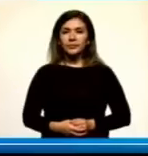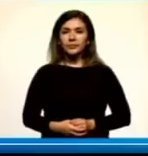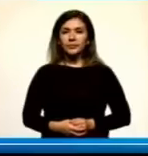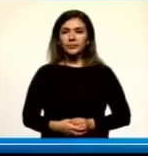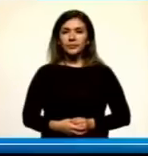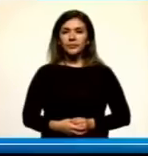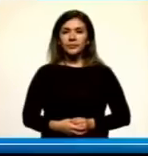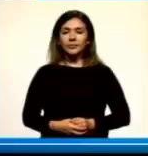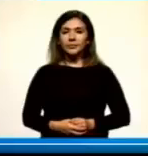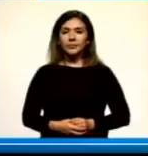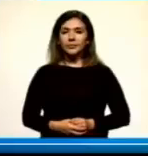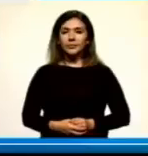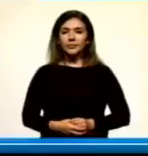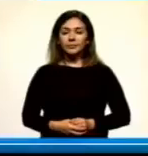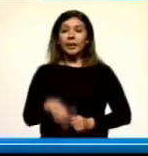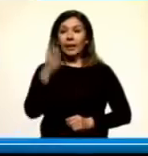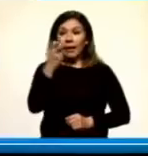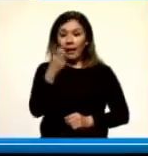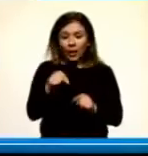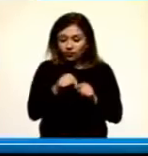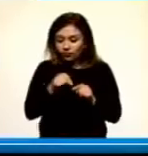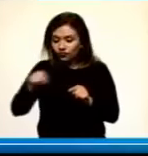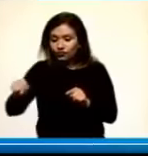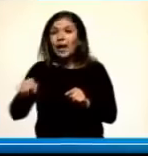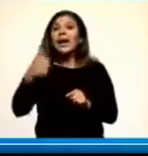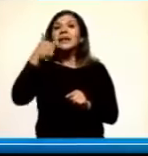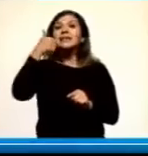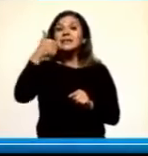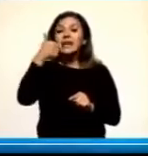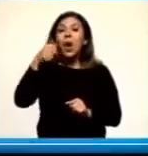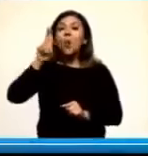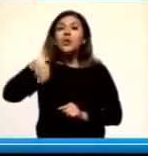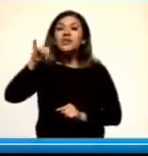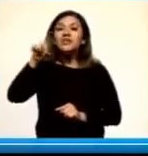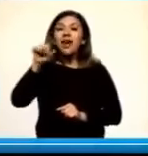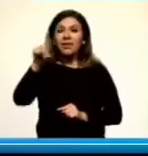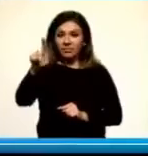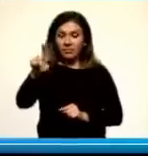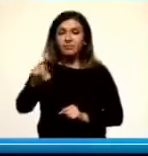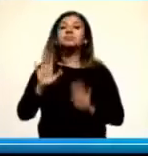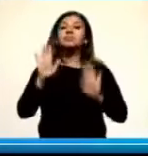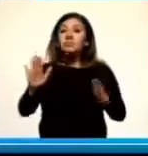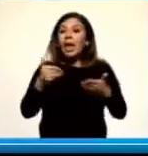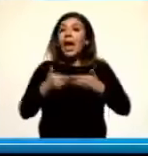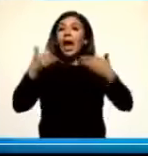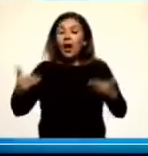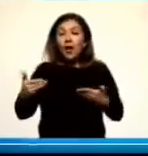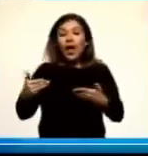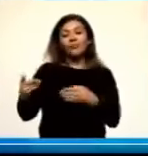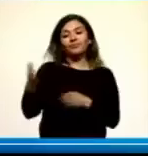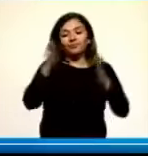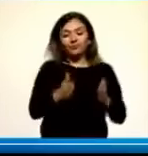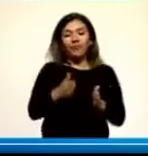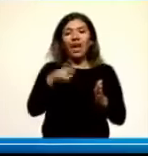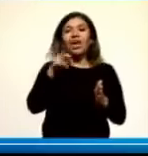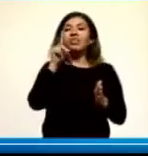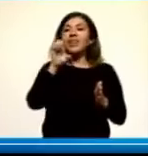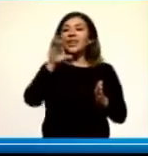y 6. Tenemos 6 unidades. Ahora vamos con las decenas.